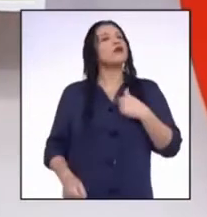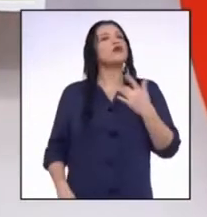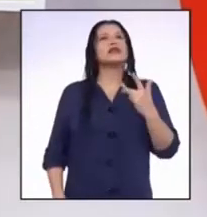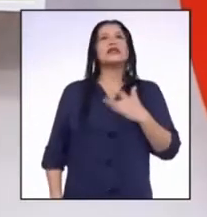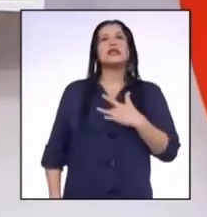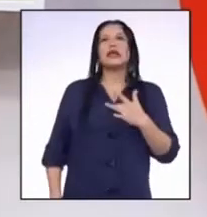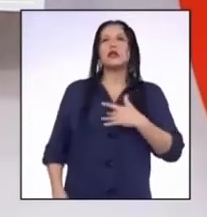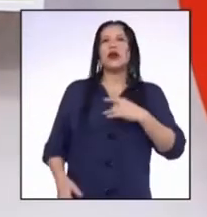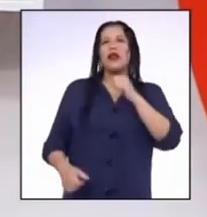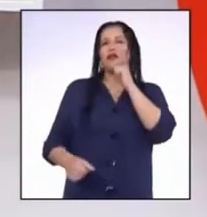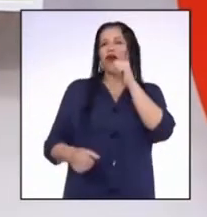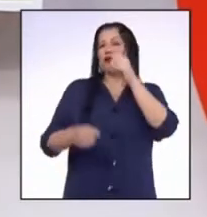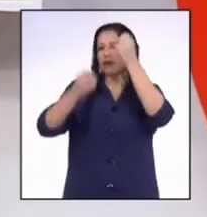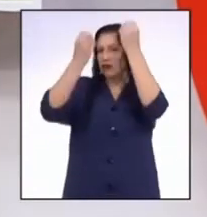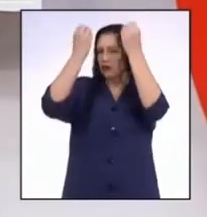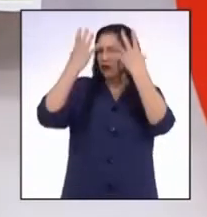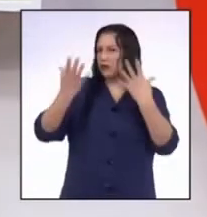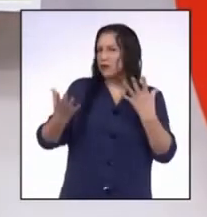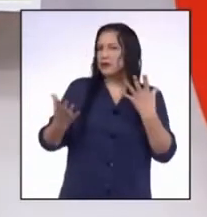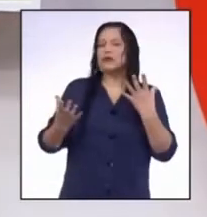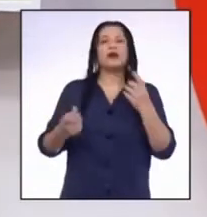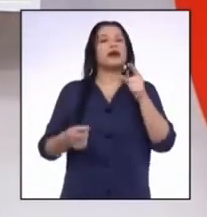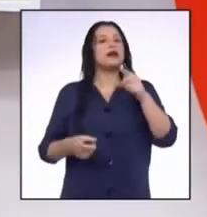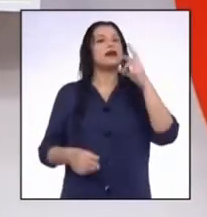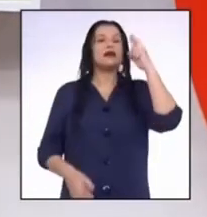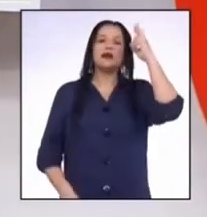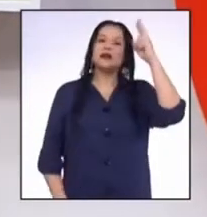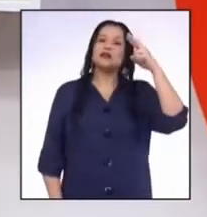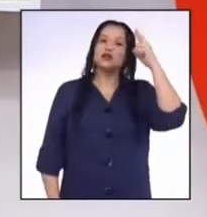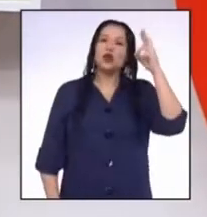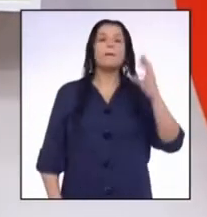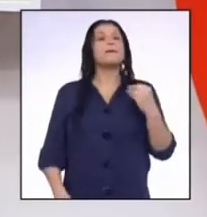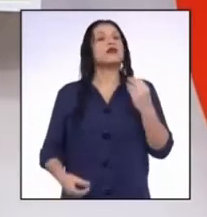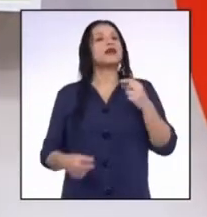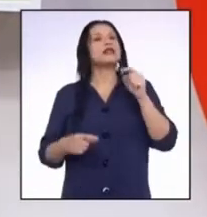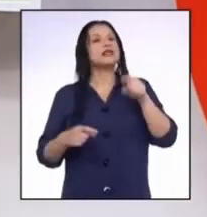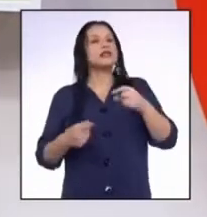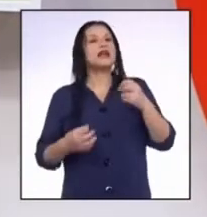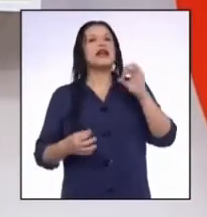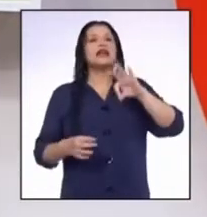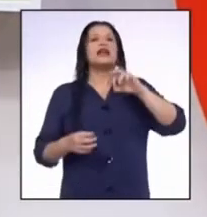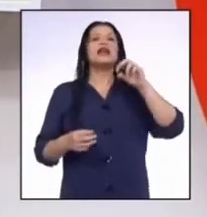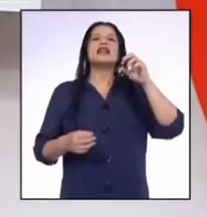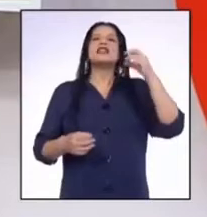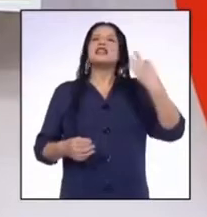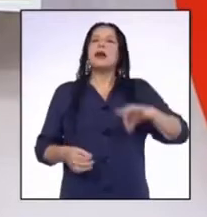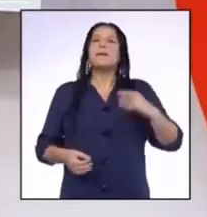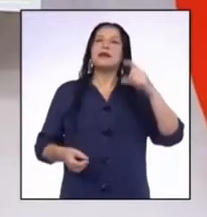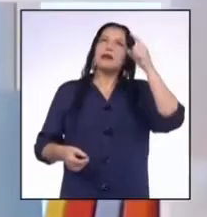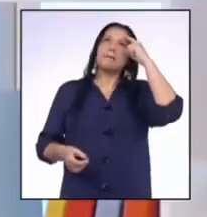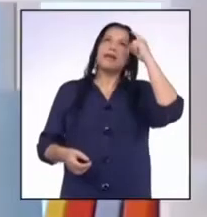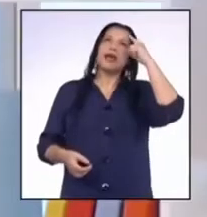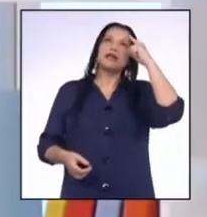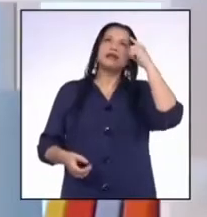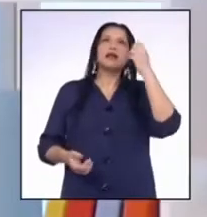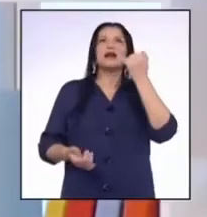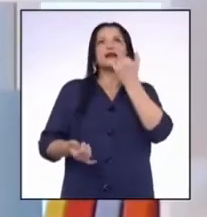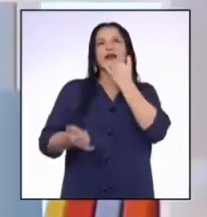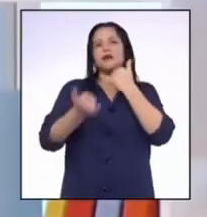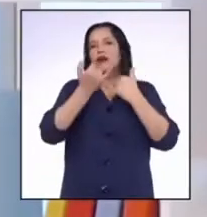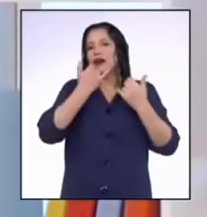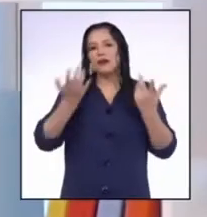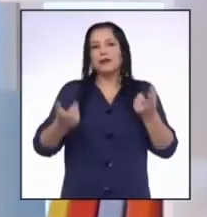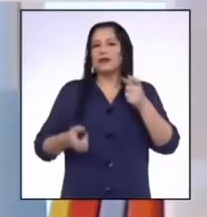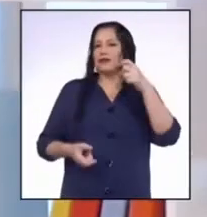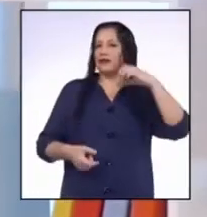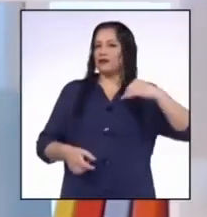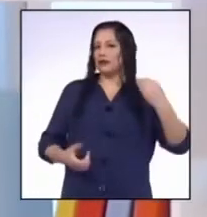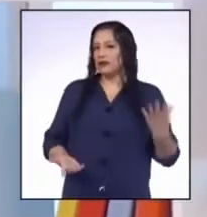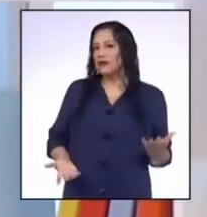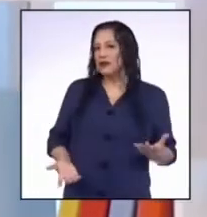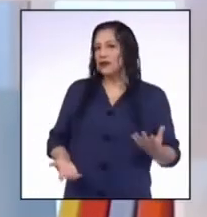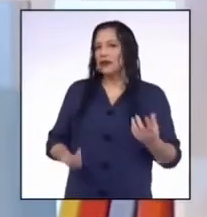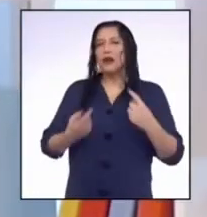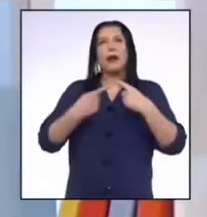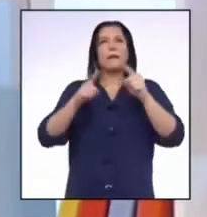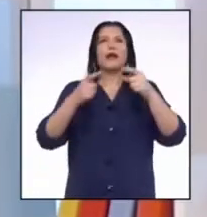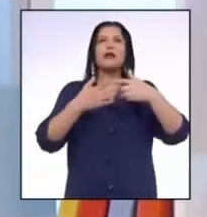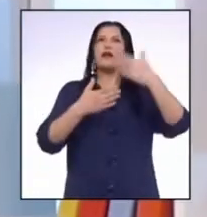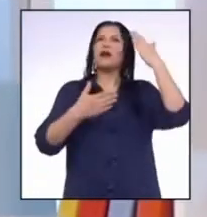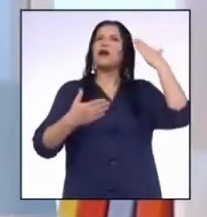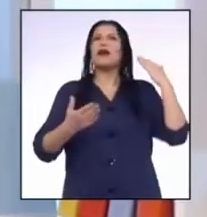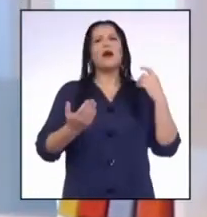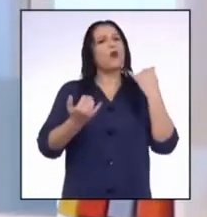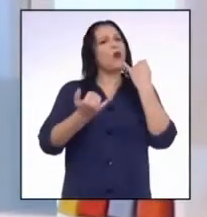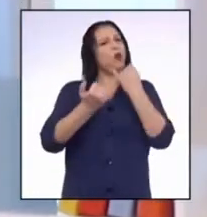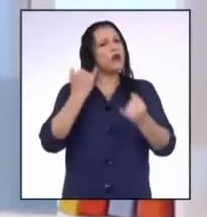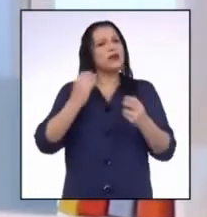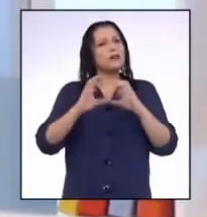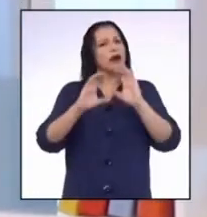ese desconocimiento es la razón por la que se estigmatiza esta etapa tan bonita. Pero la lectura del último programa me dio